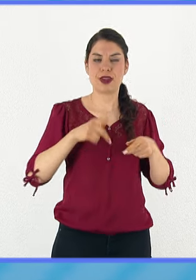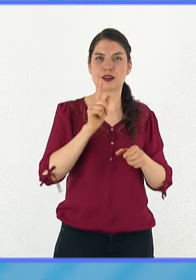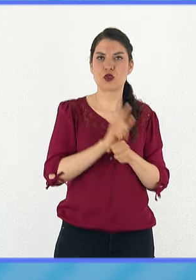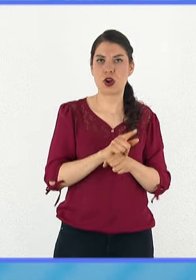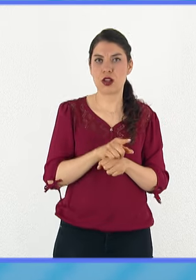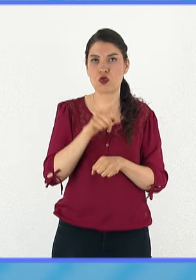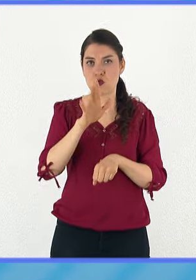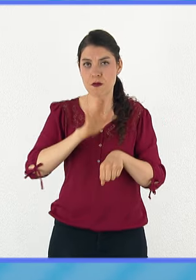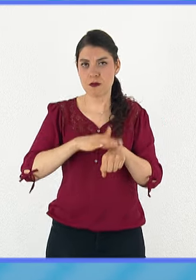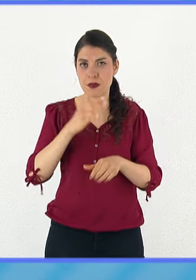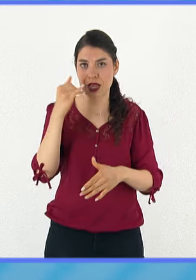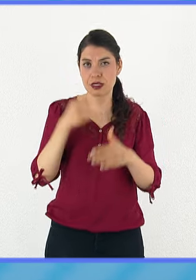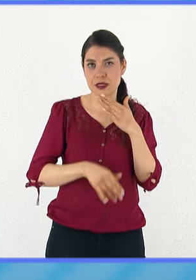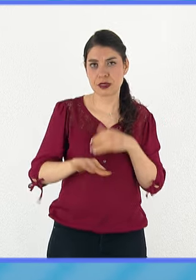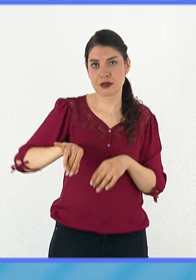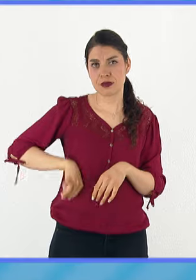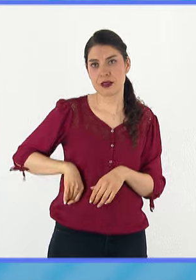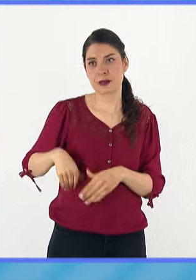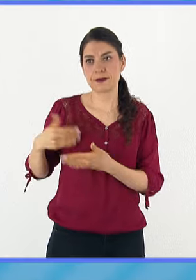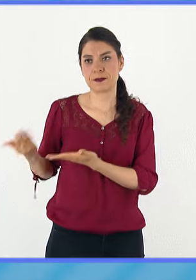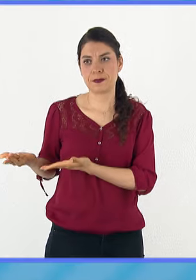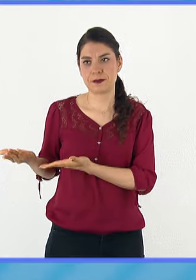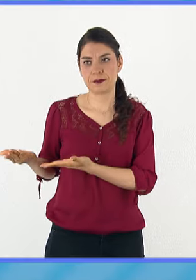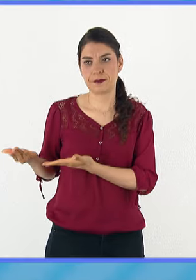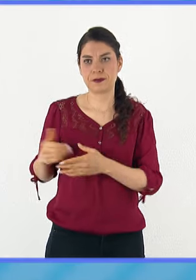detalles en filos gu bajo